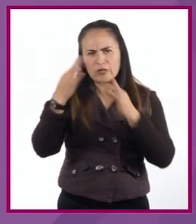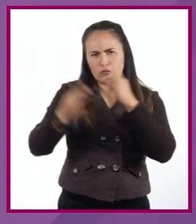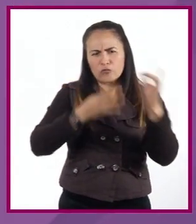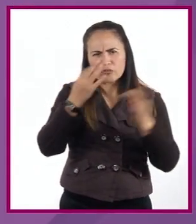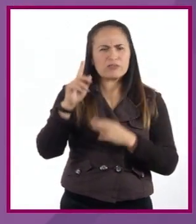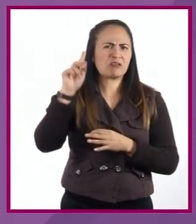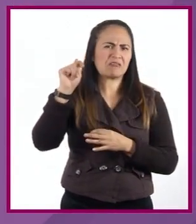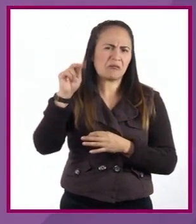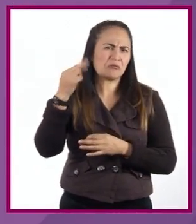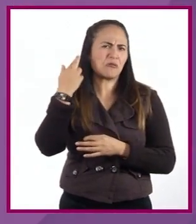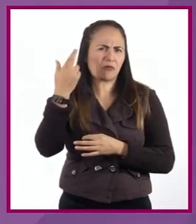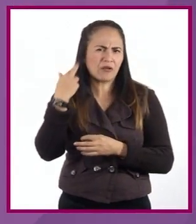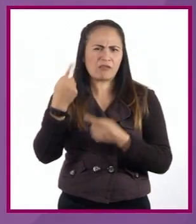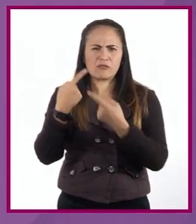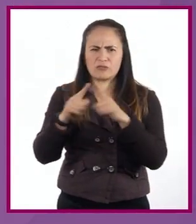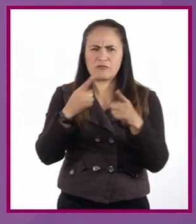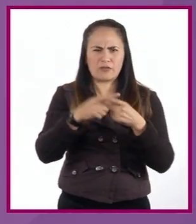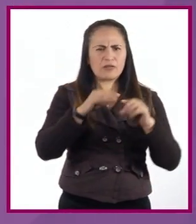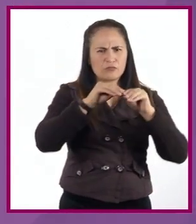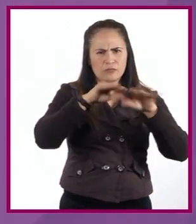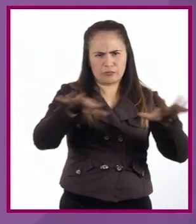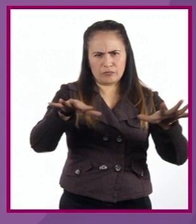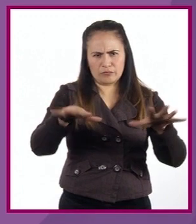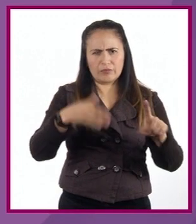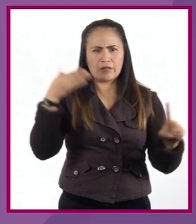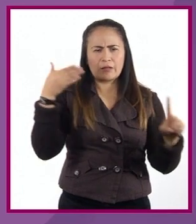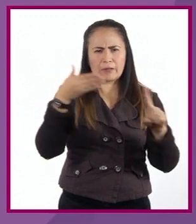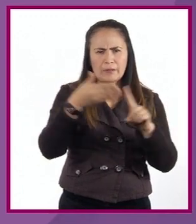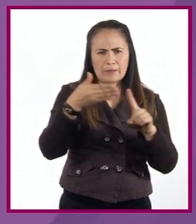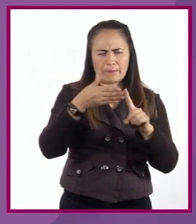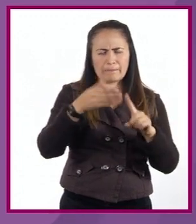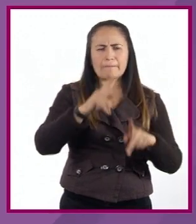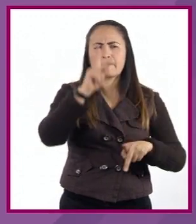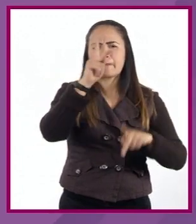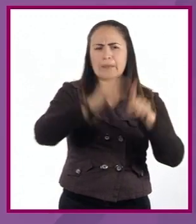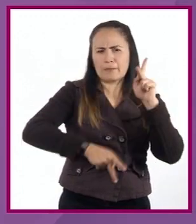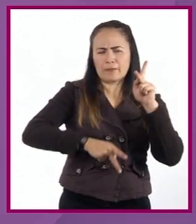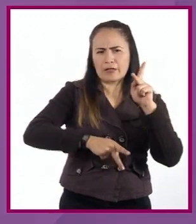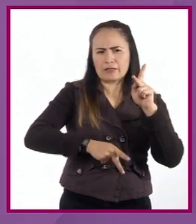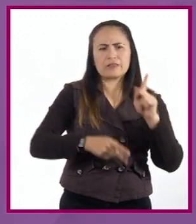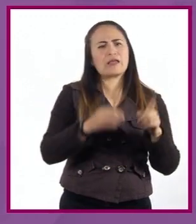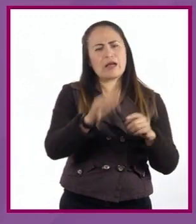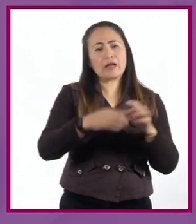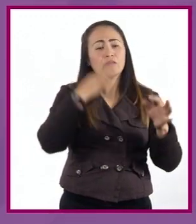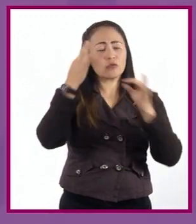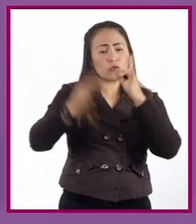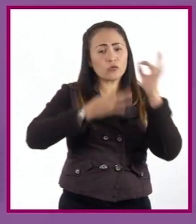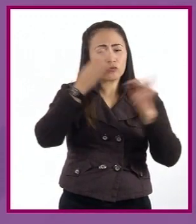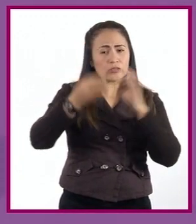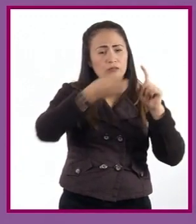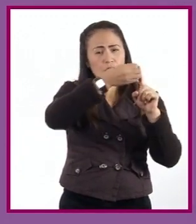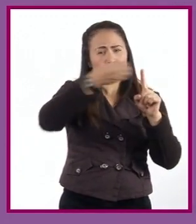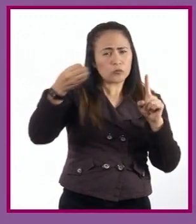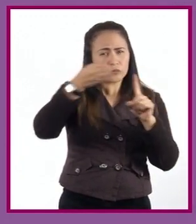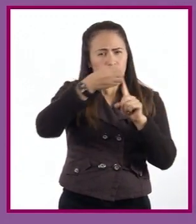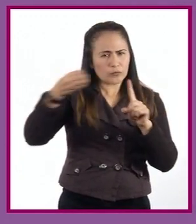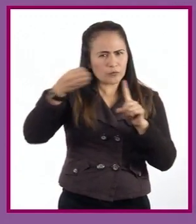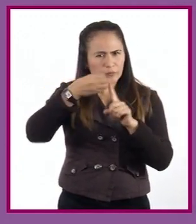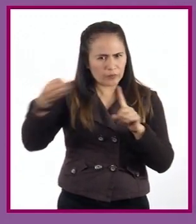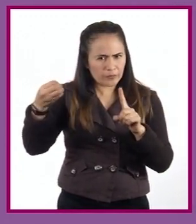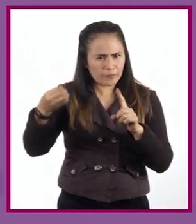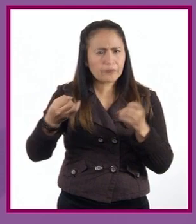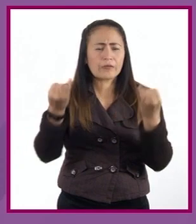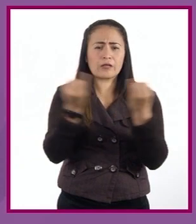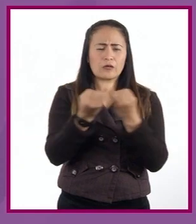diversos medios. En específico, la sección dedicada a reconstruir la secuencia de hechos y realizar